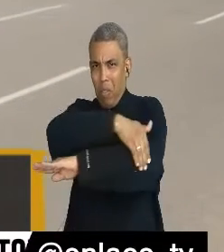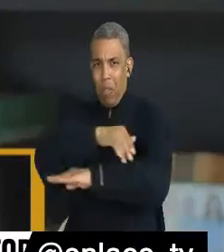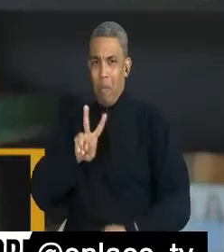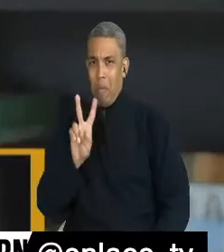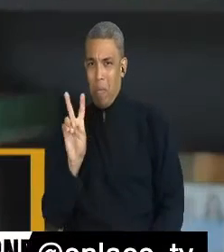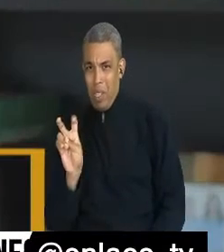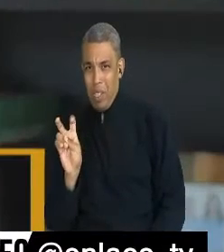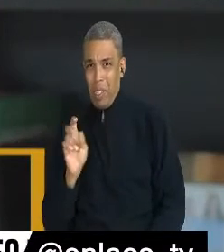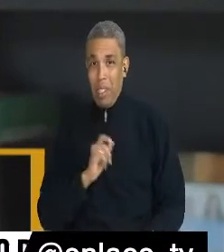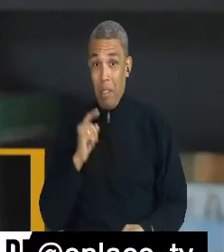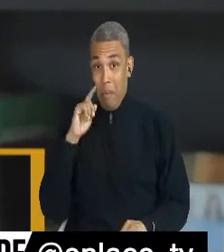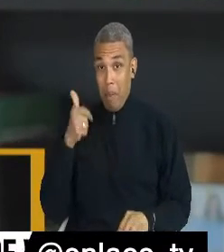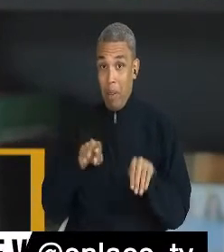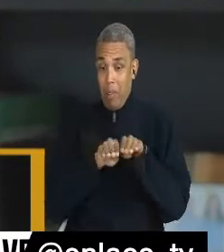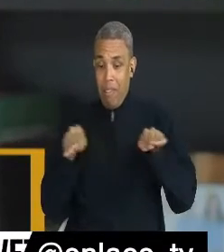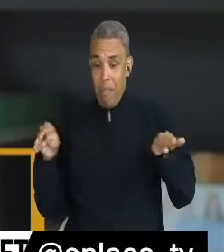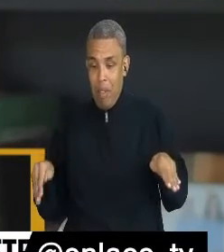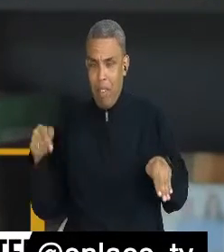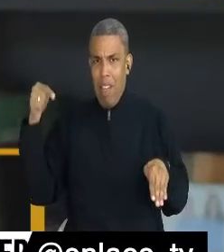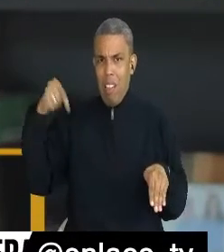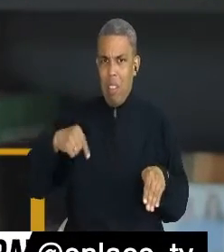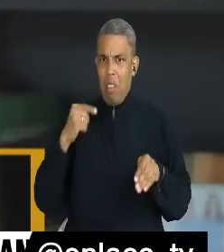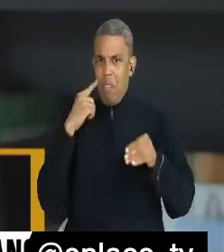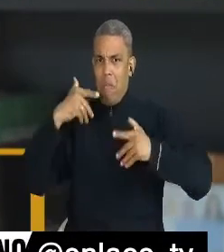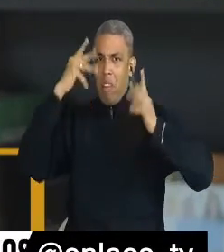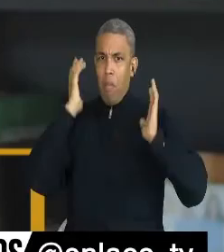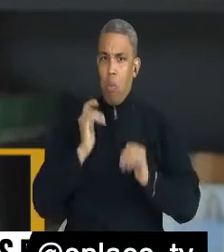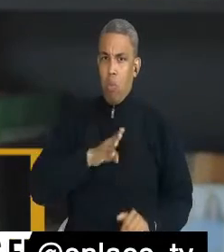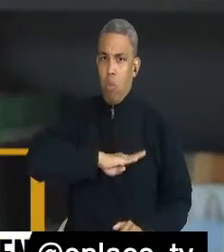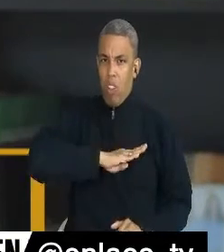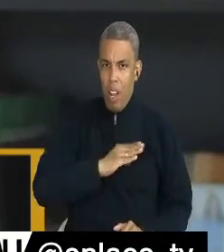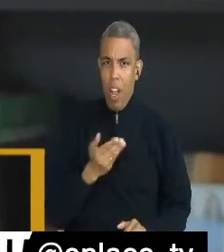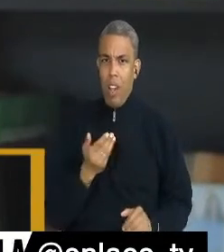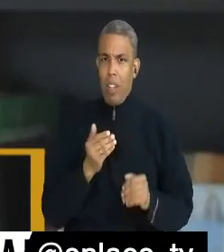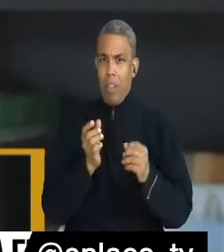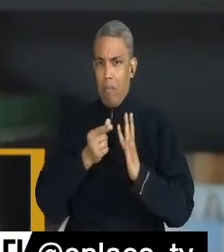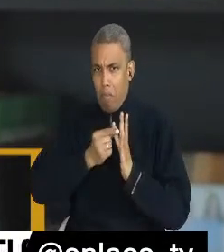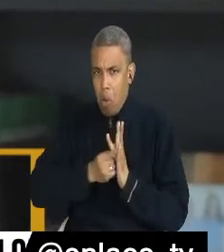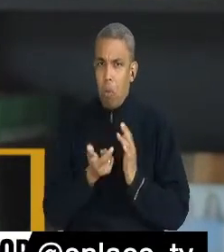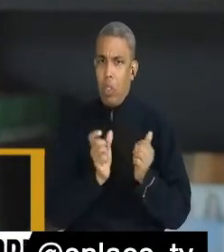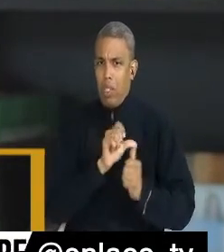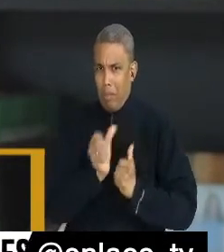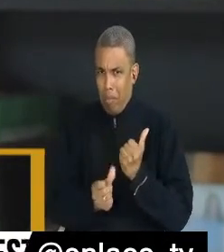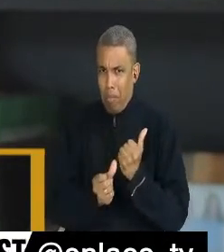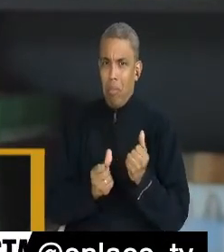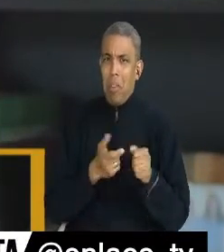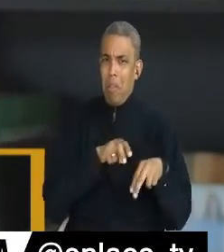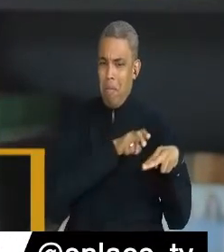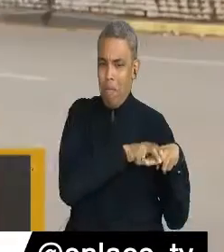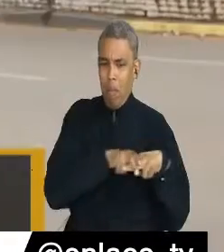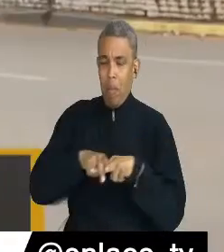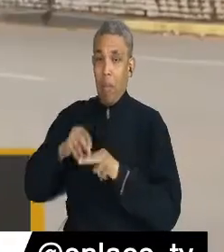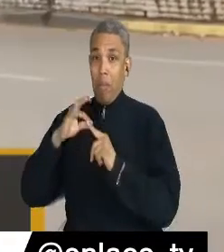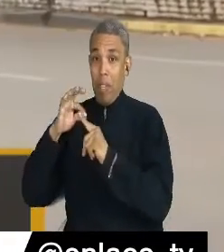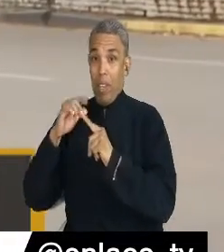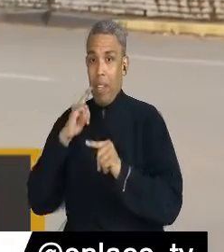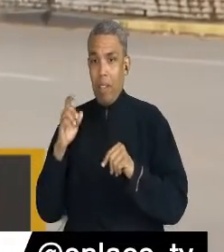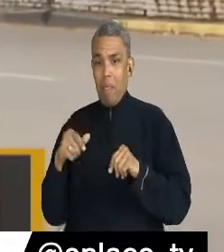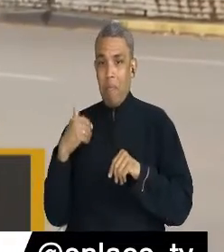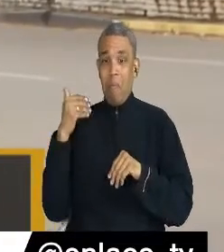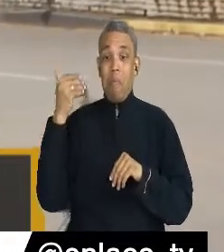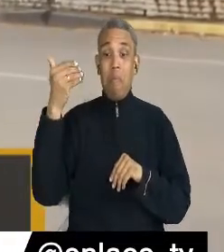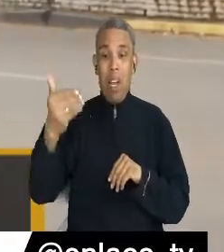especial donde van a estar el señor alcalde y las directivas y todos los que tienen y nuestros invitados especiales el secretario